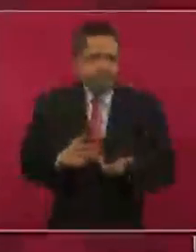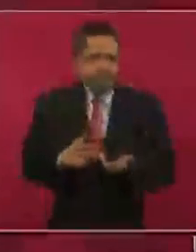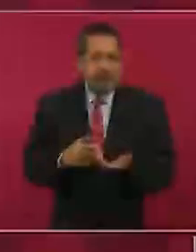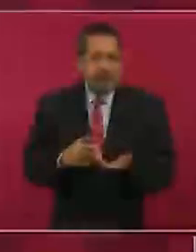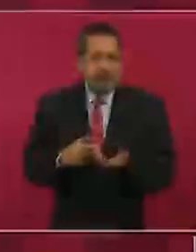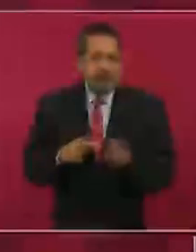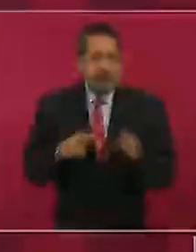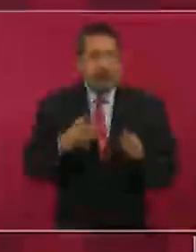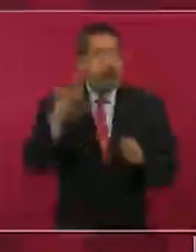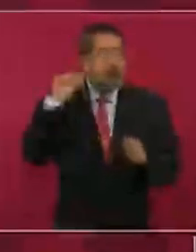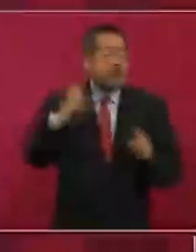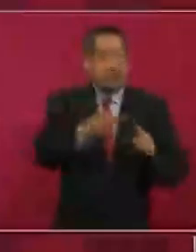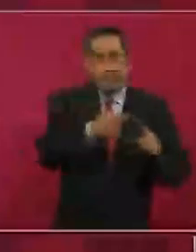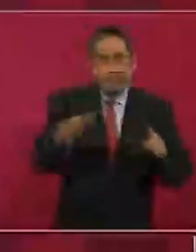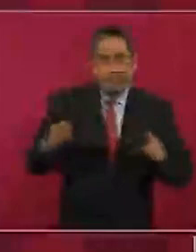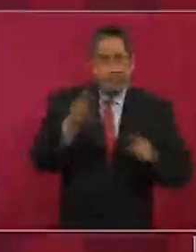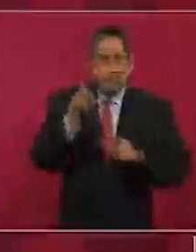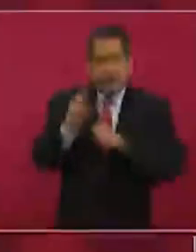reconvertir